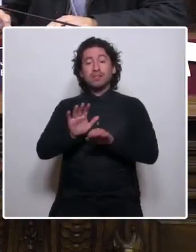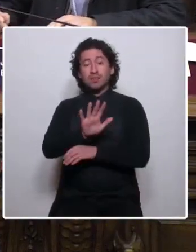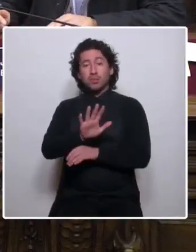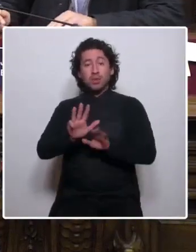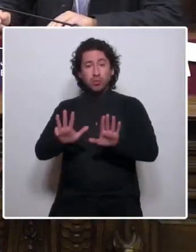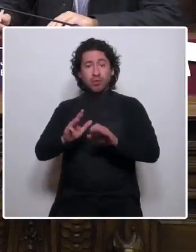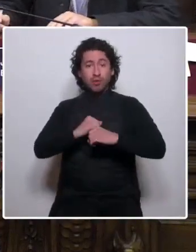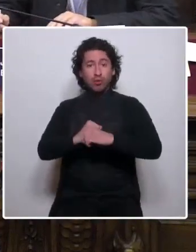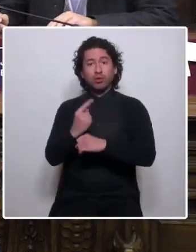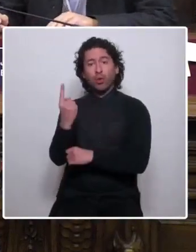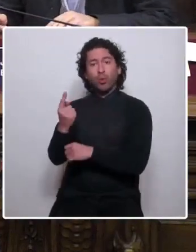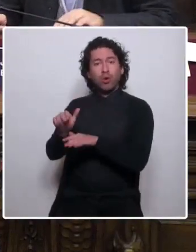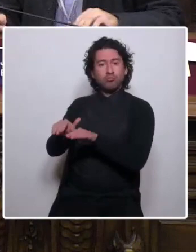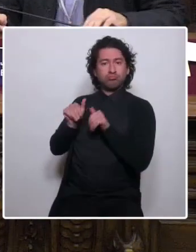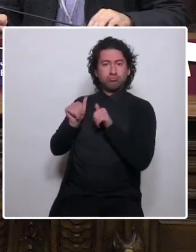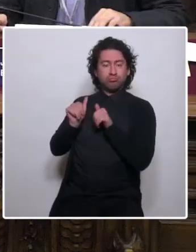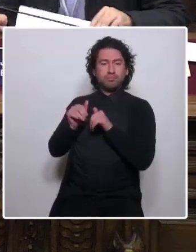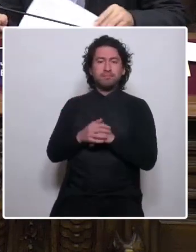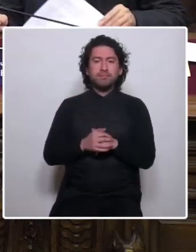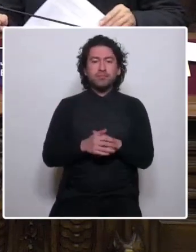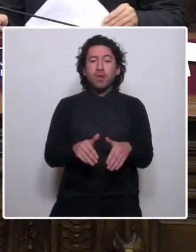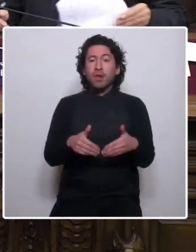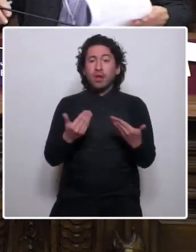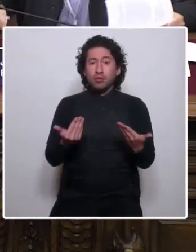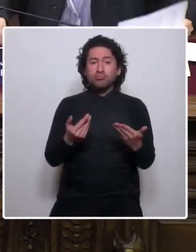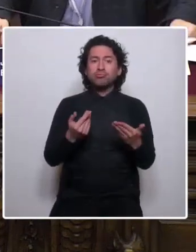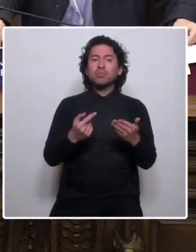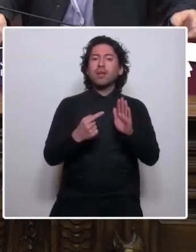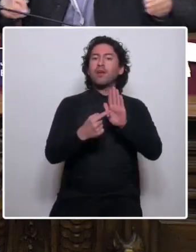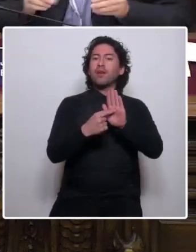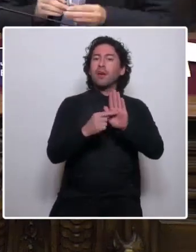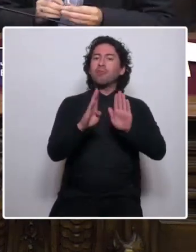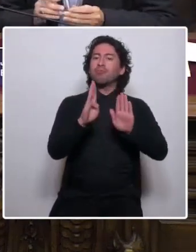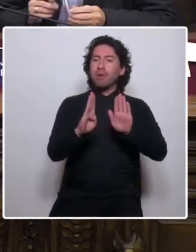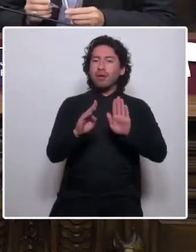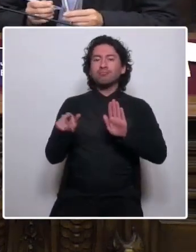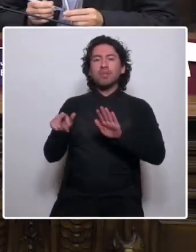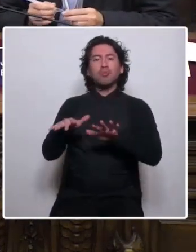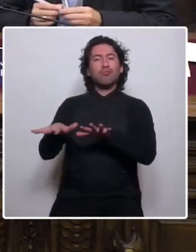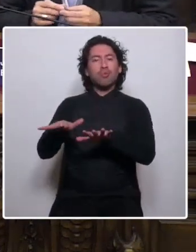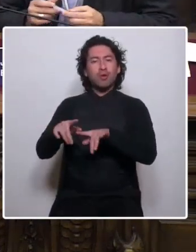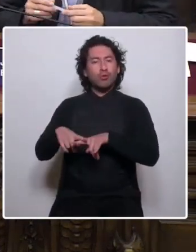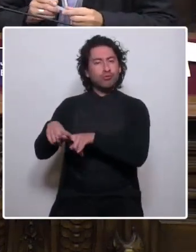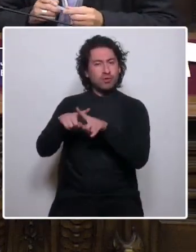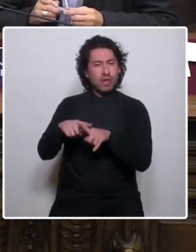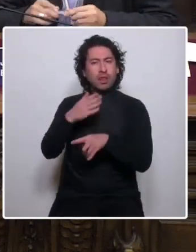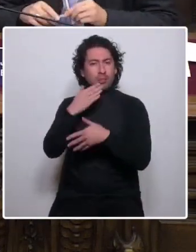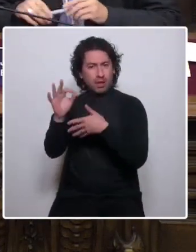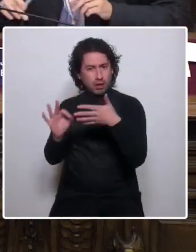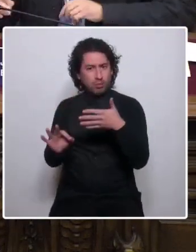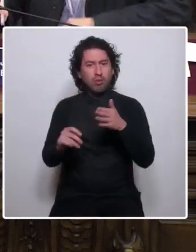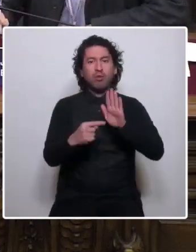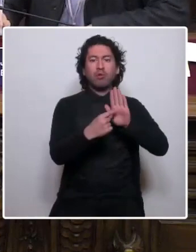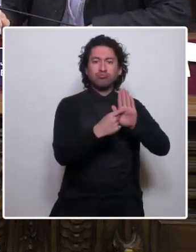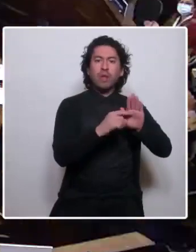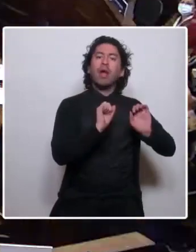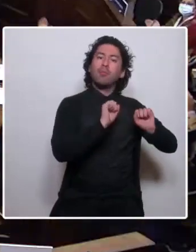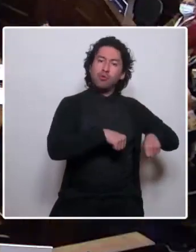abstención. Por lo tanto, queda aprobada la letra B propuesta por Movimientos Sociales y Lista del Pueblo.